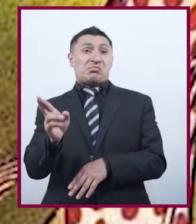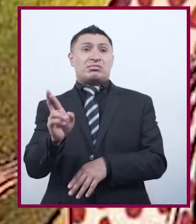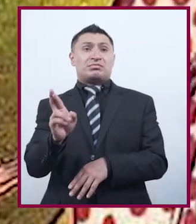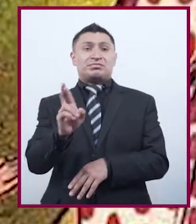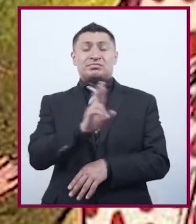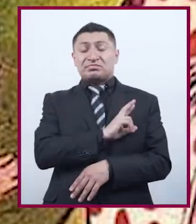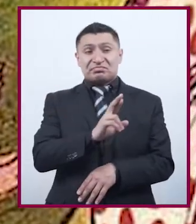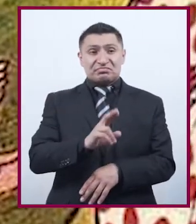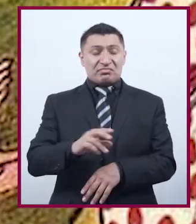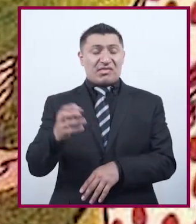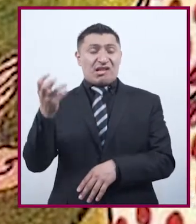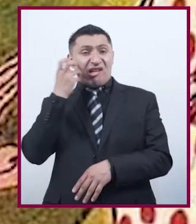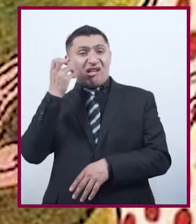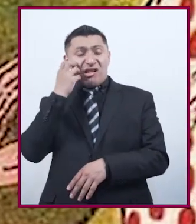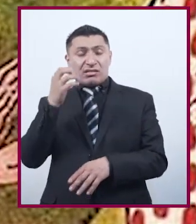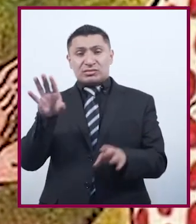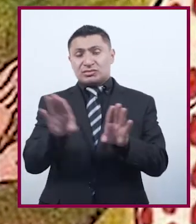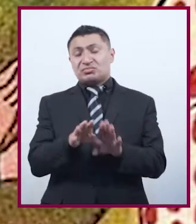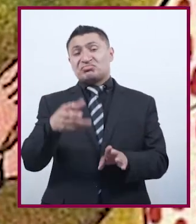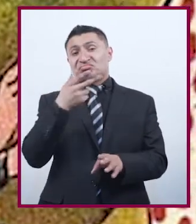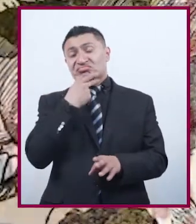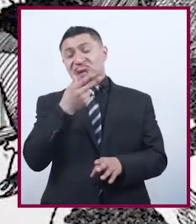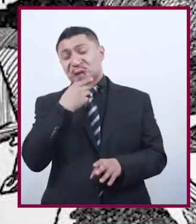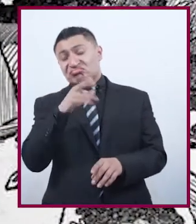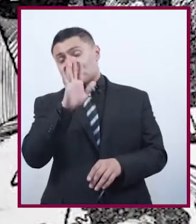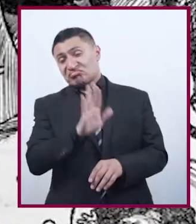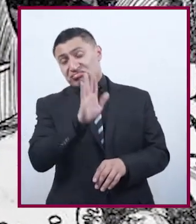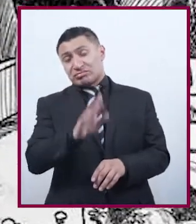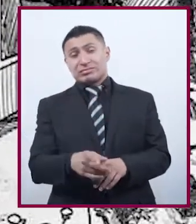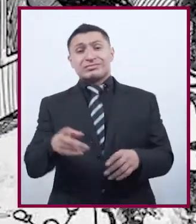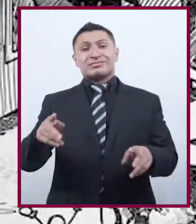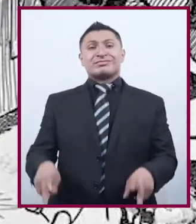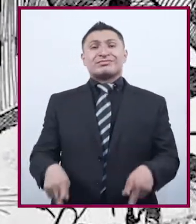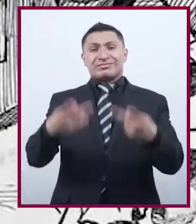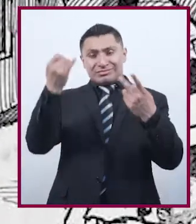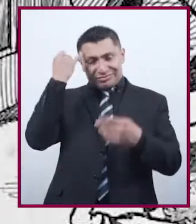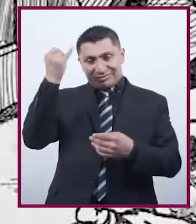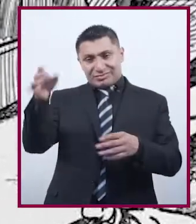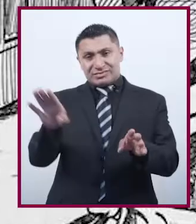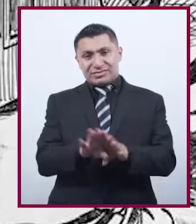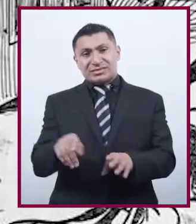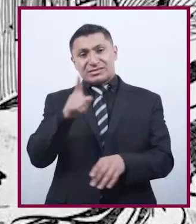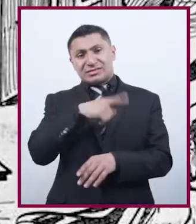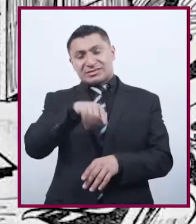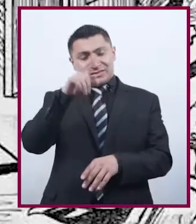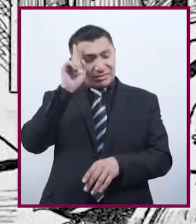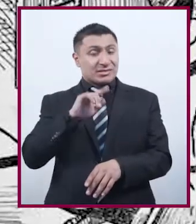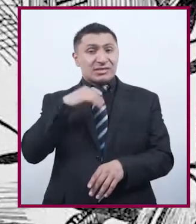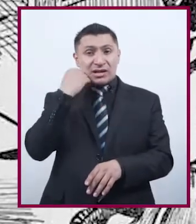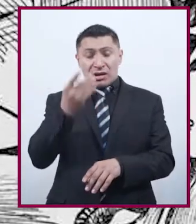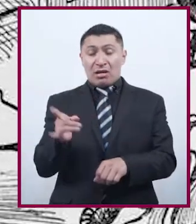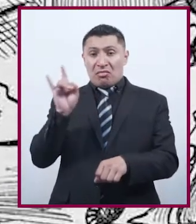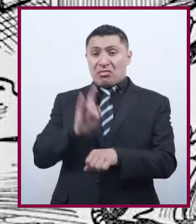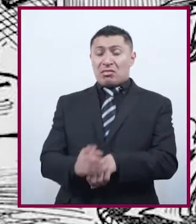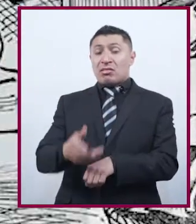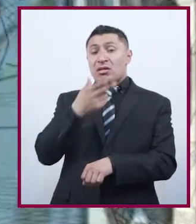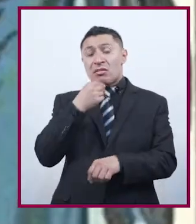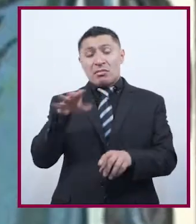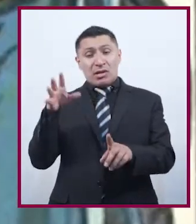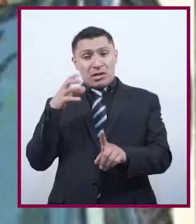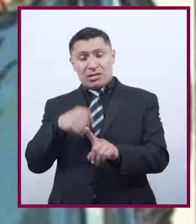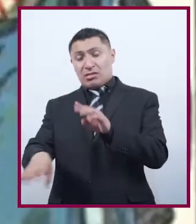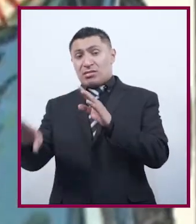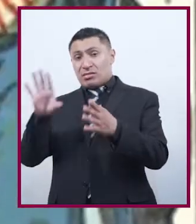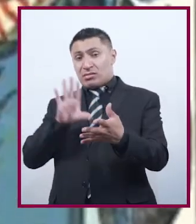solteronas amargadas o bien masculinizadas. Se vendía la idea de que las sufragistas querían ocupar el lugar de los hombres,